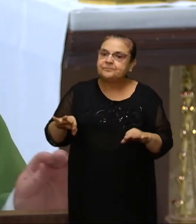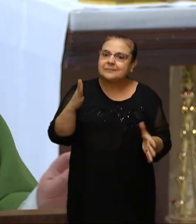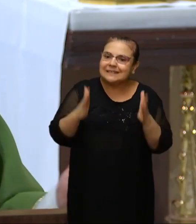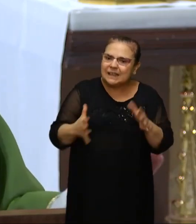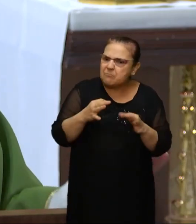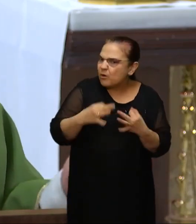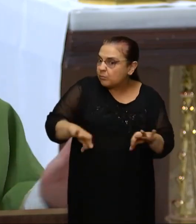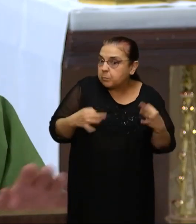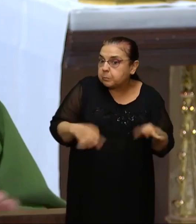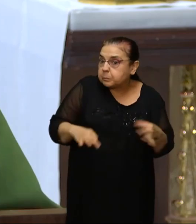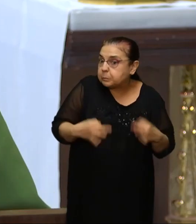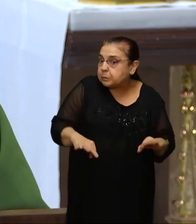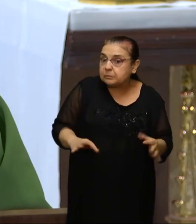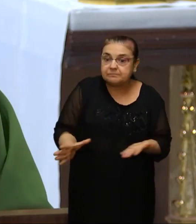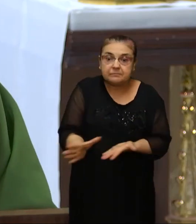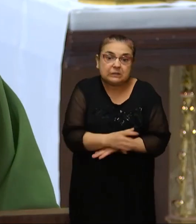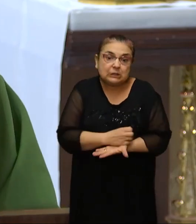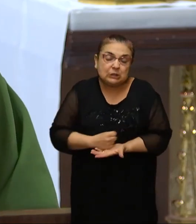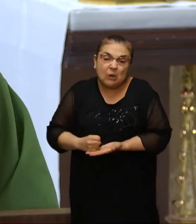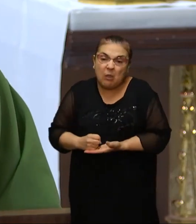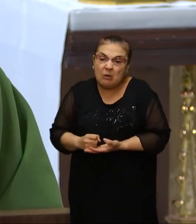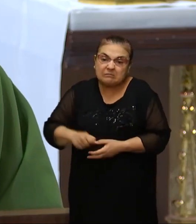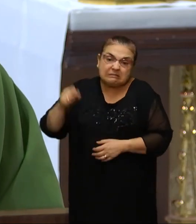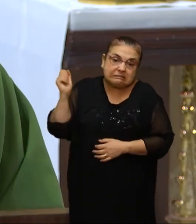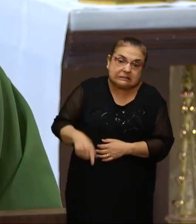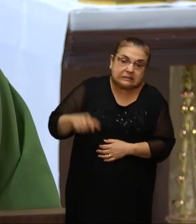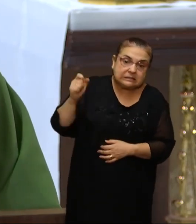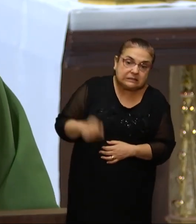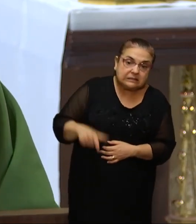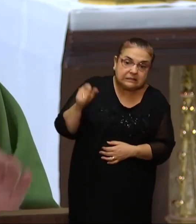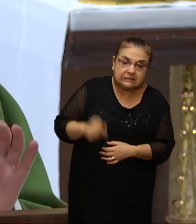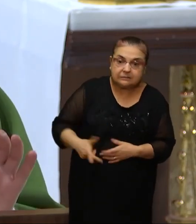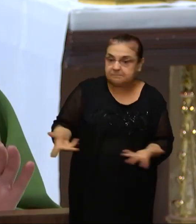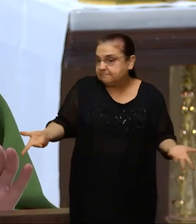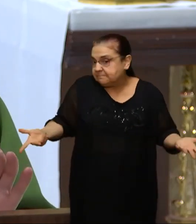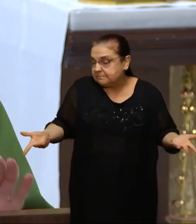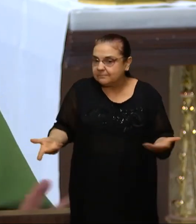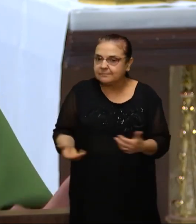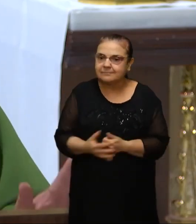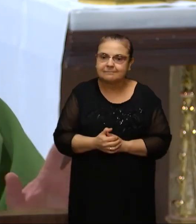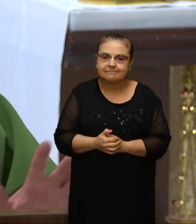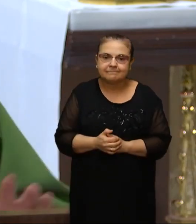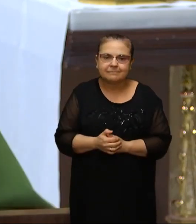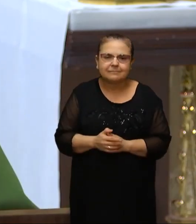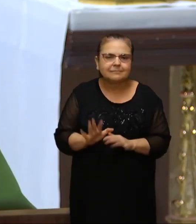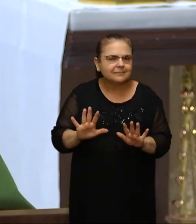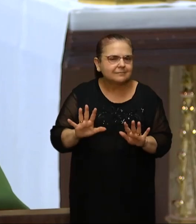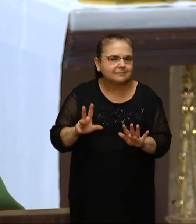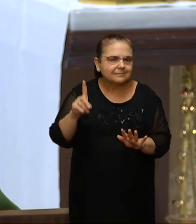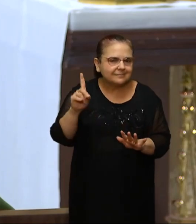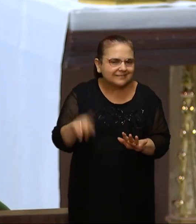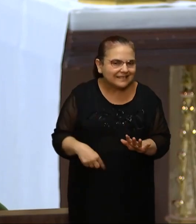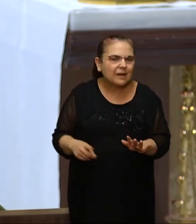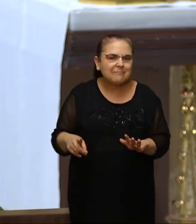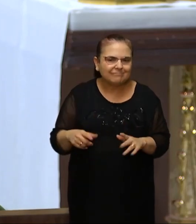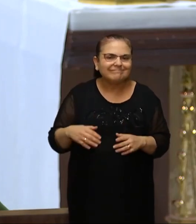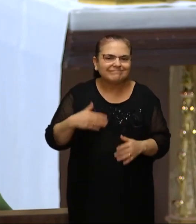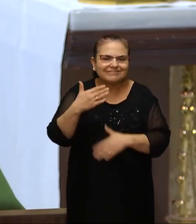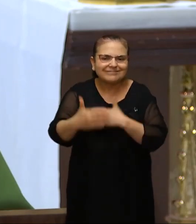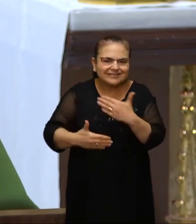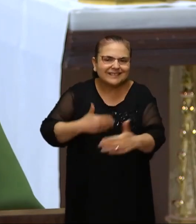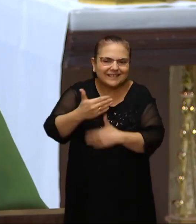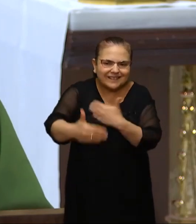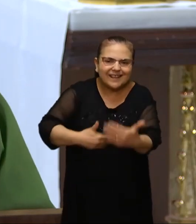parece que todo es un poco más rutinario pero también hay en el día a día en la